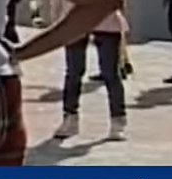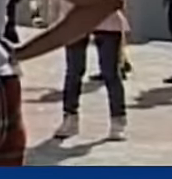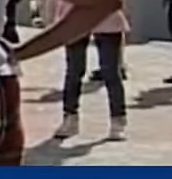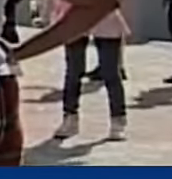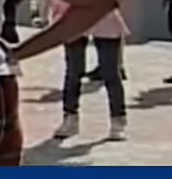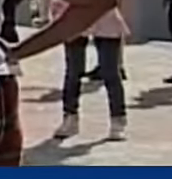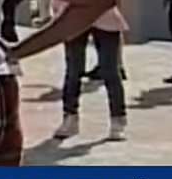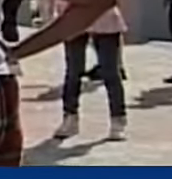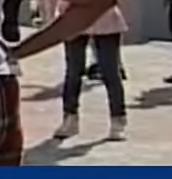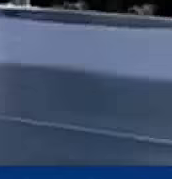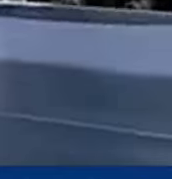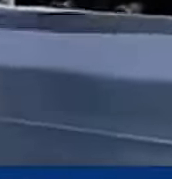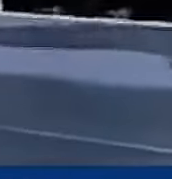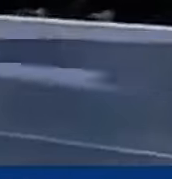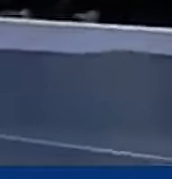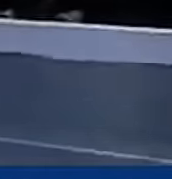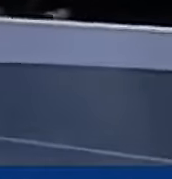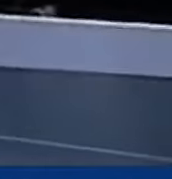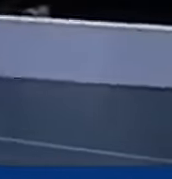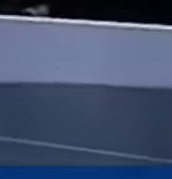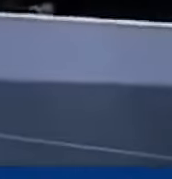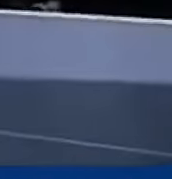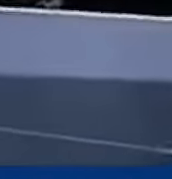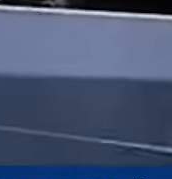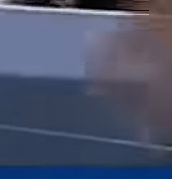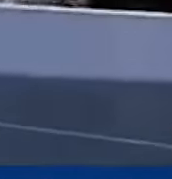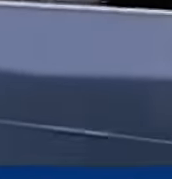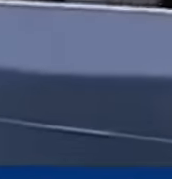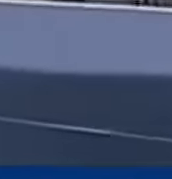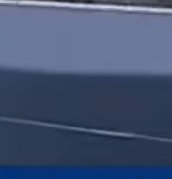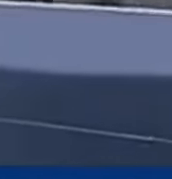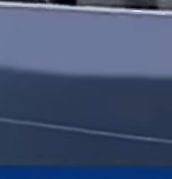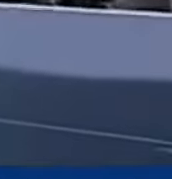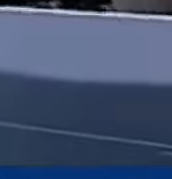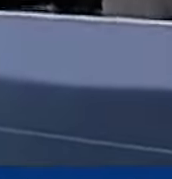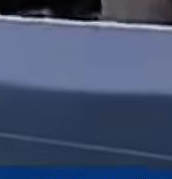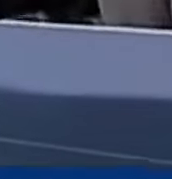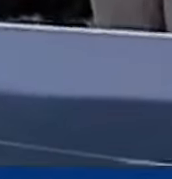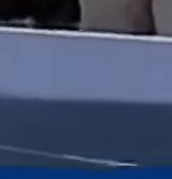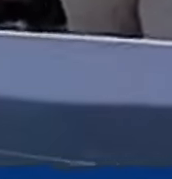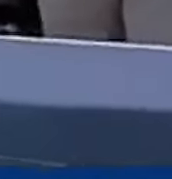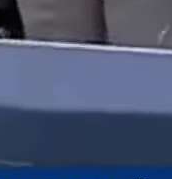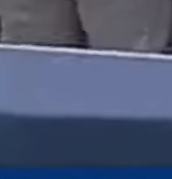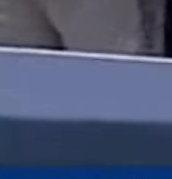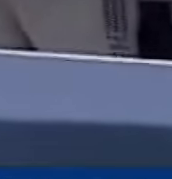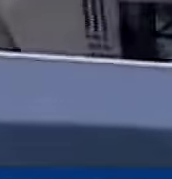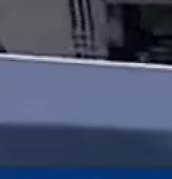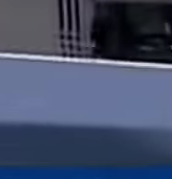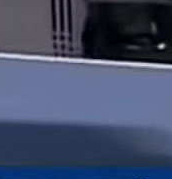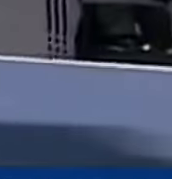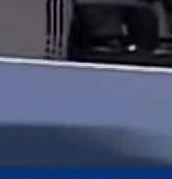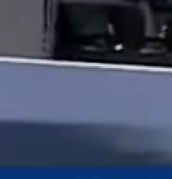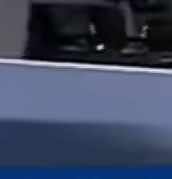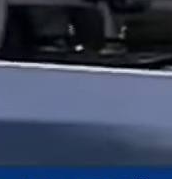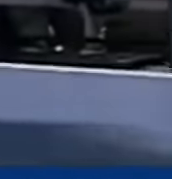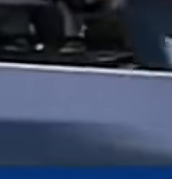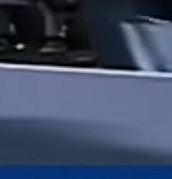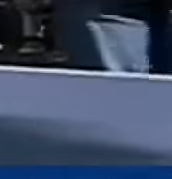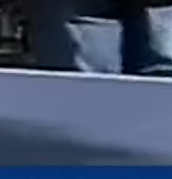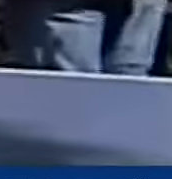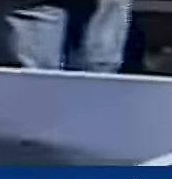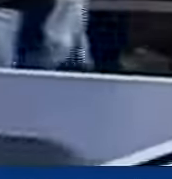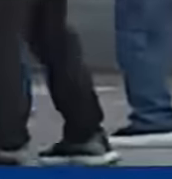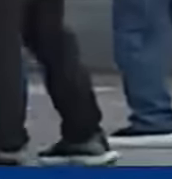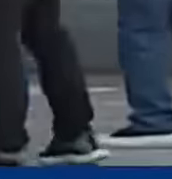Así es, presidente. Por acá le habla Génesis Canelón, coordinador estatal de la Gran Misión Venezuela Joven en Monagas. Y con esta